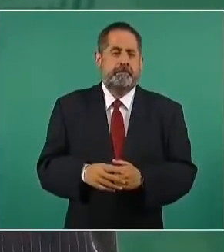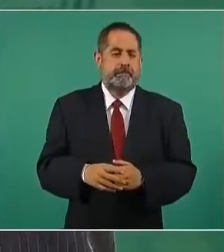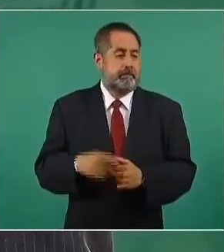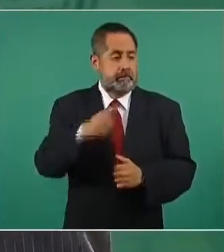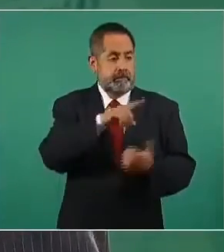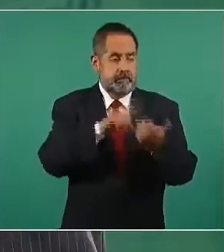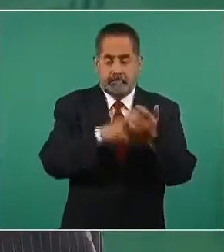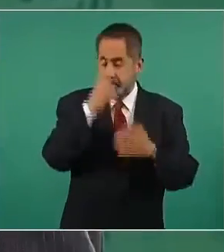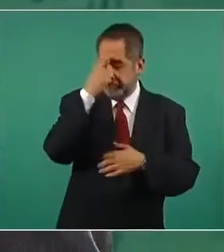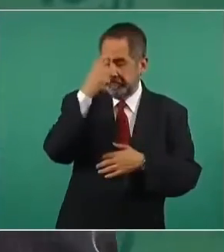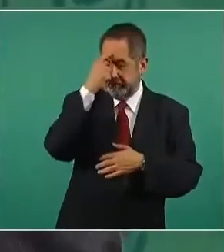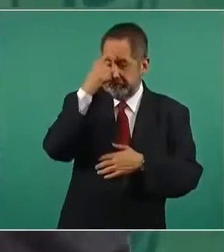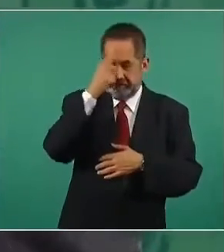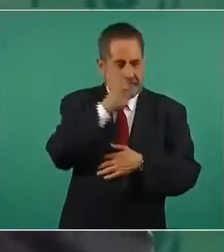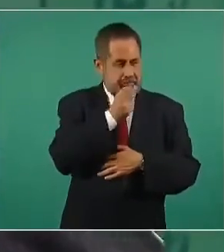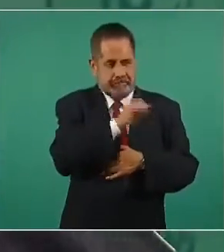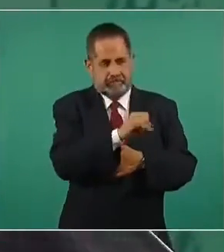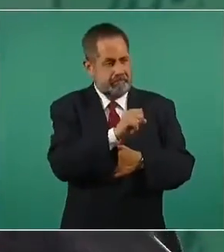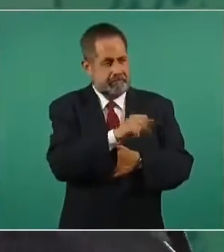dominante.